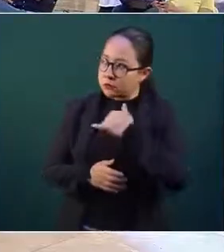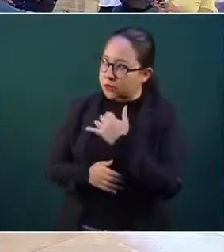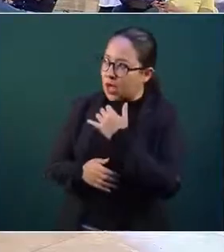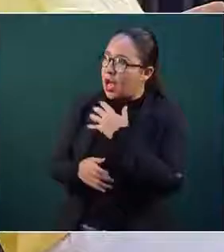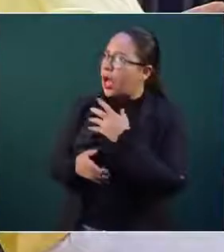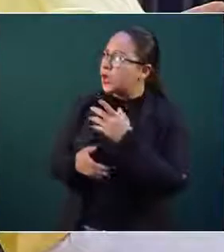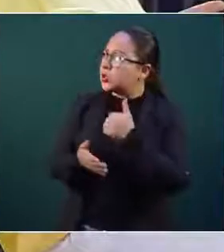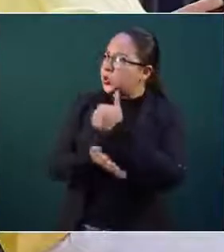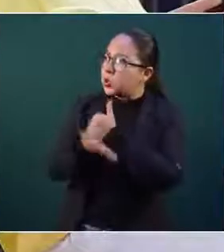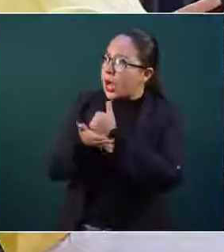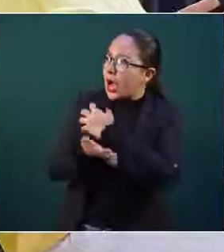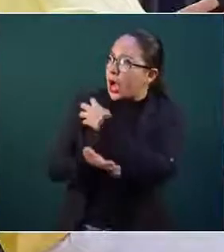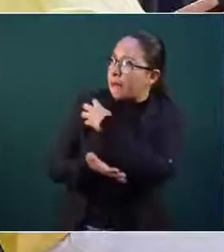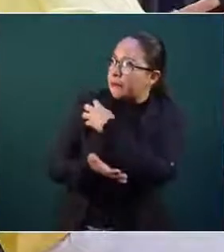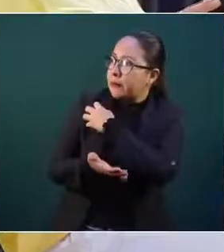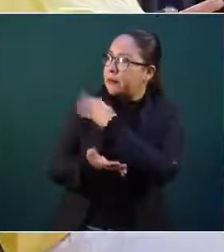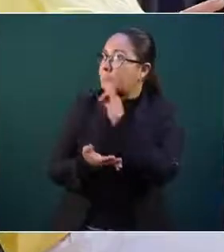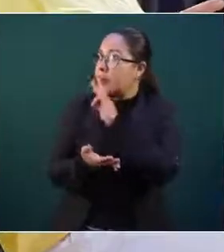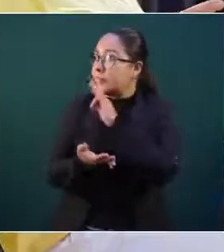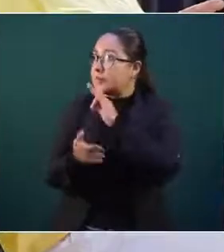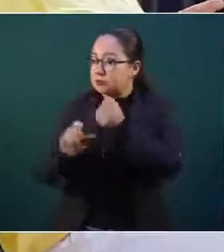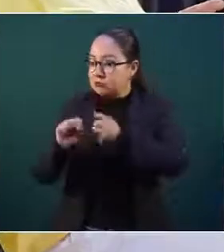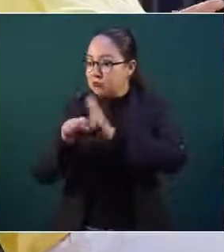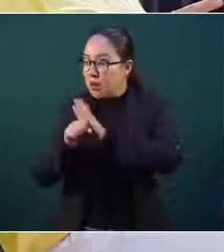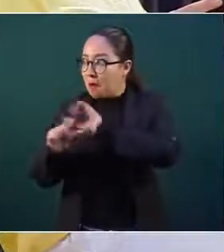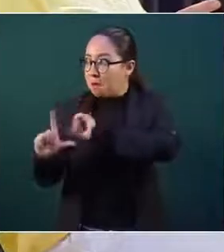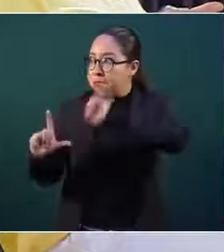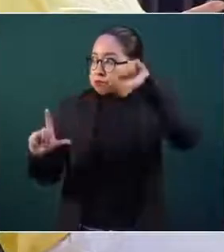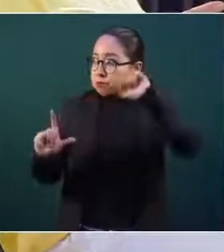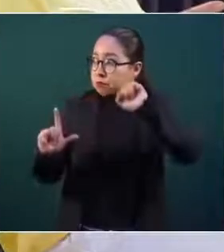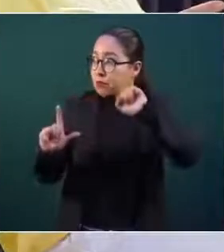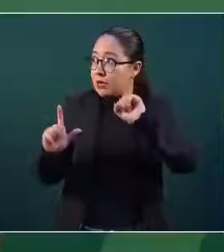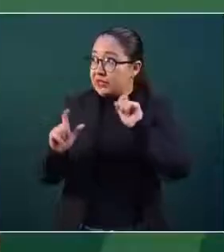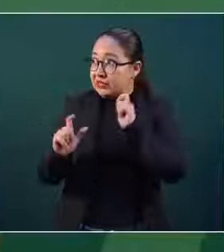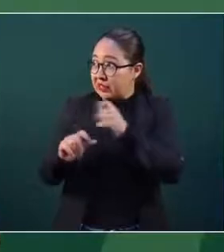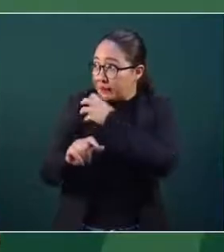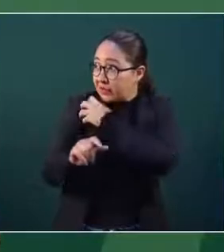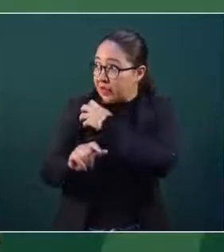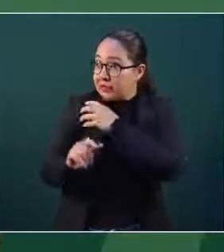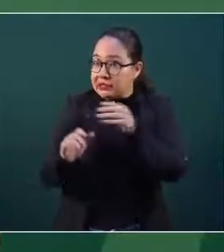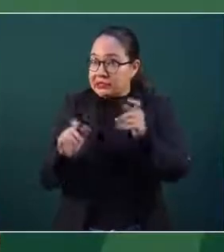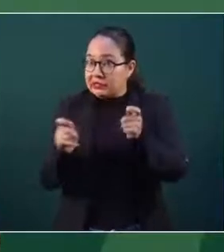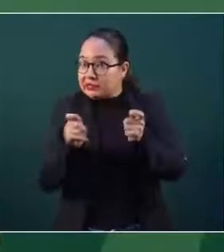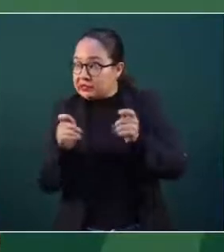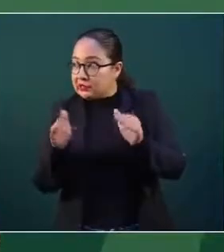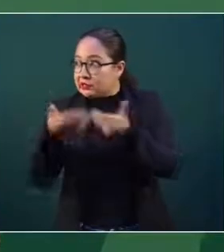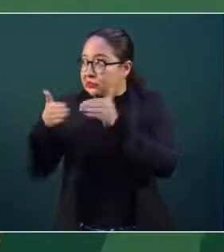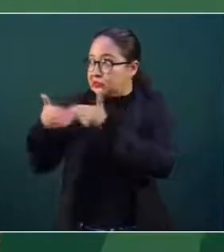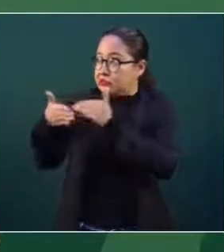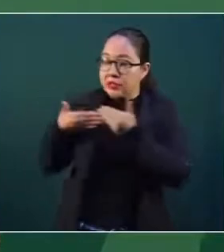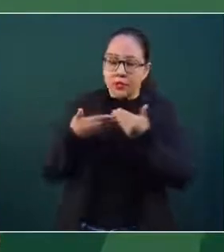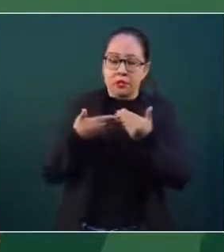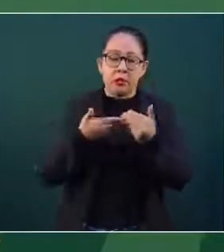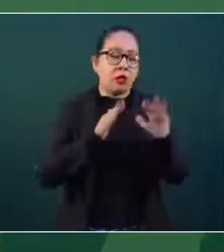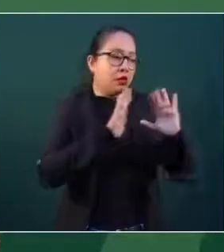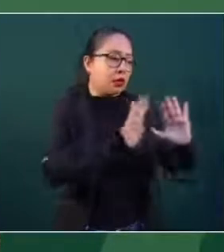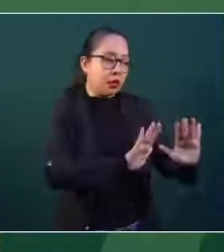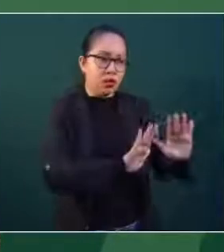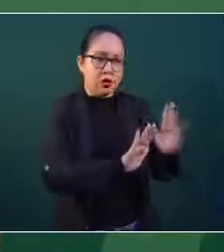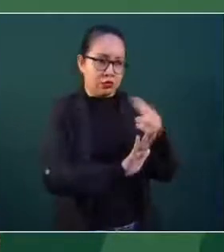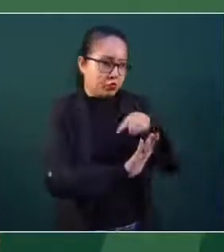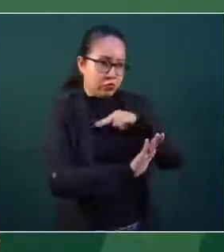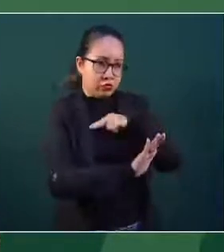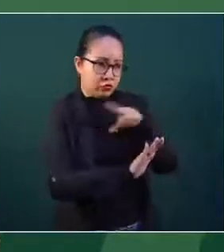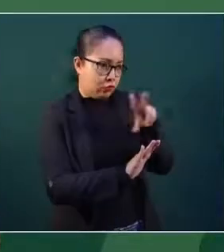de un cierre por estos repuntes? No vamos a tomar ninguna decisión de